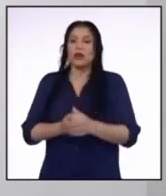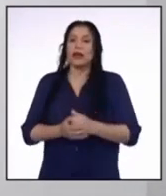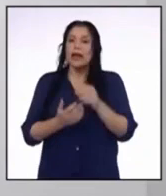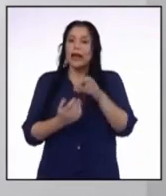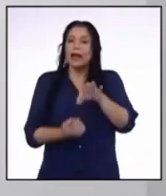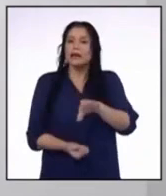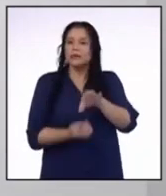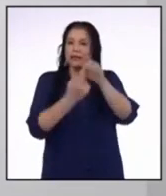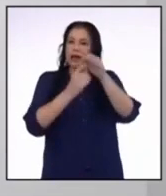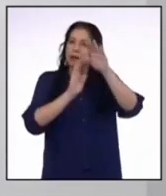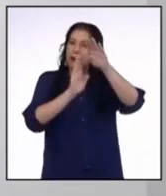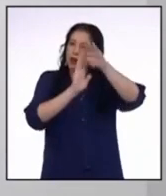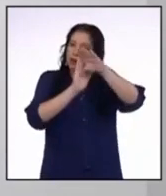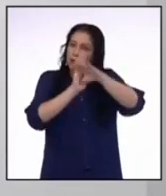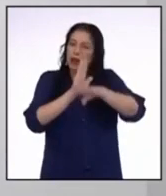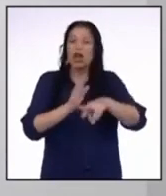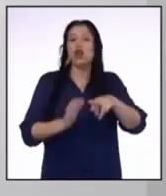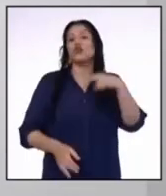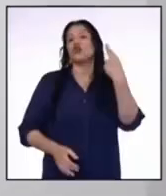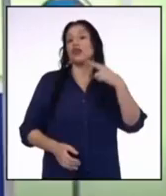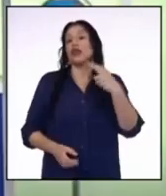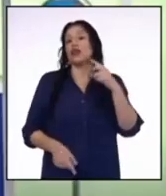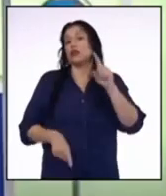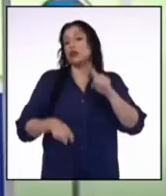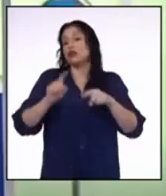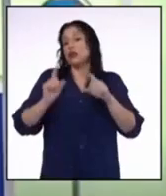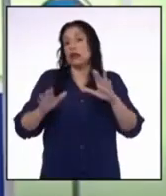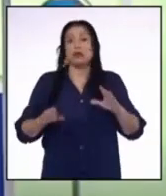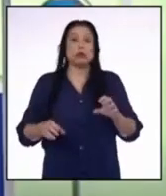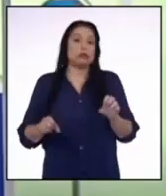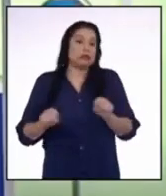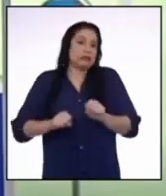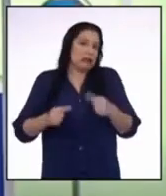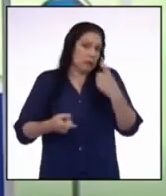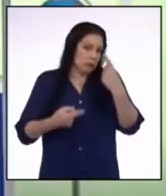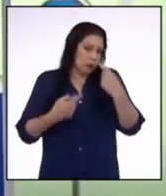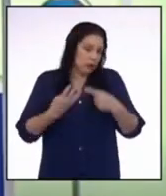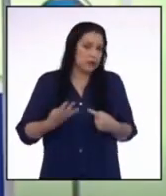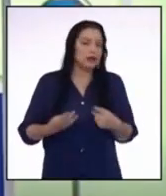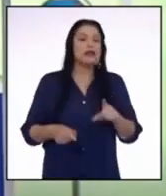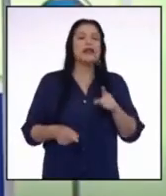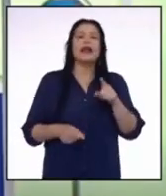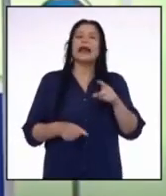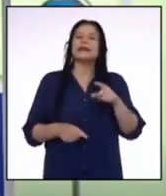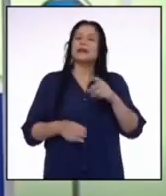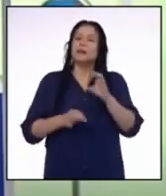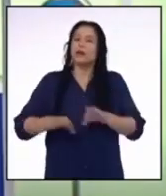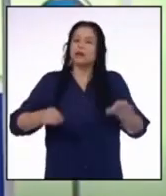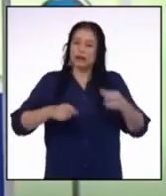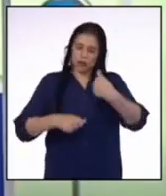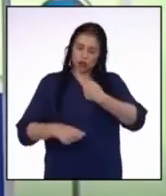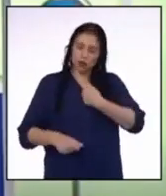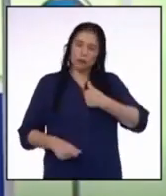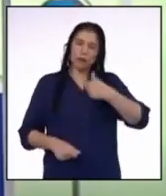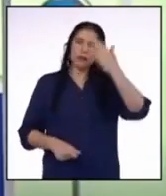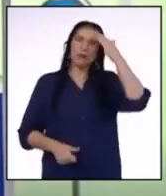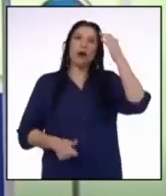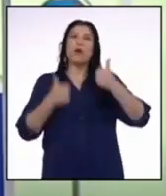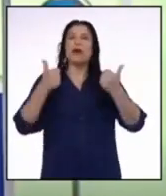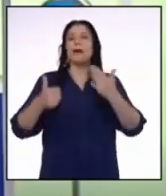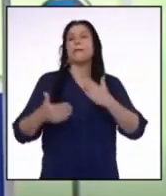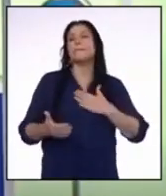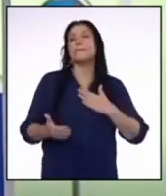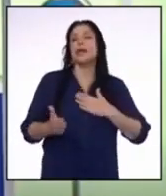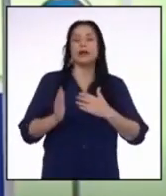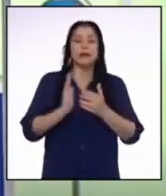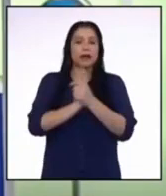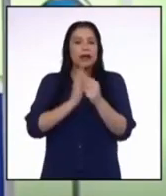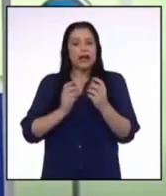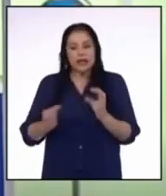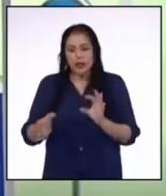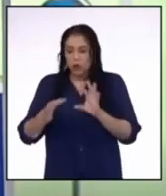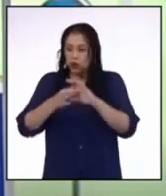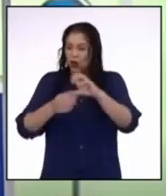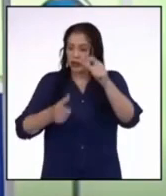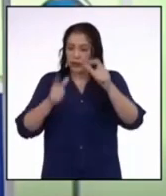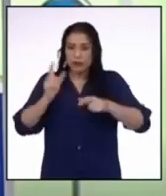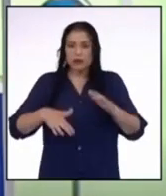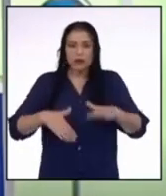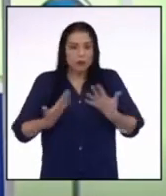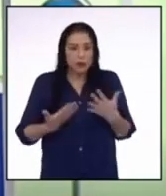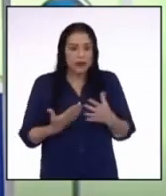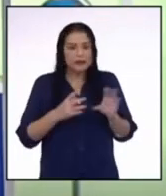para minimizar los riesgos. Es importante ser consciente de tus capacidades. En unión con otros puedes proponer y